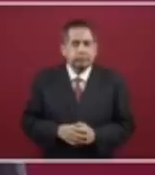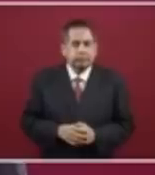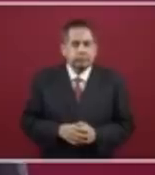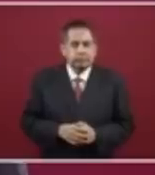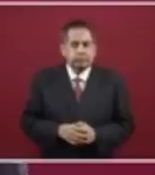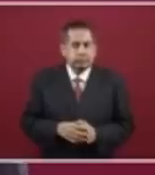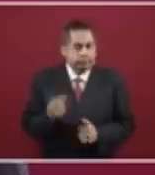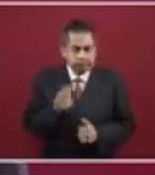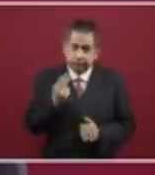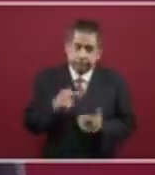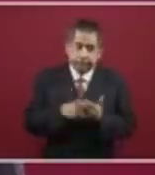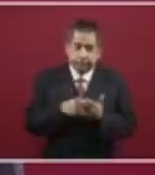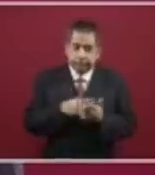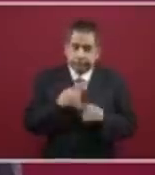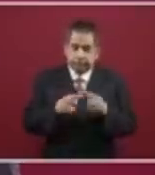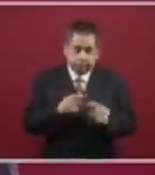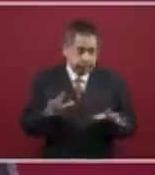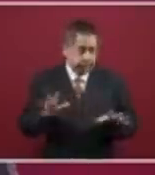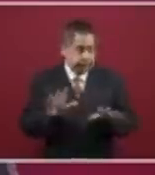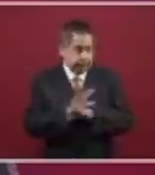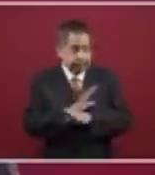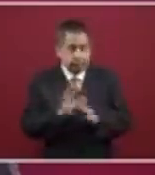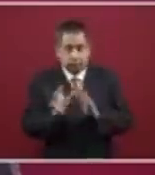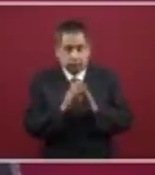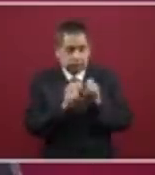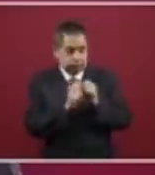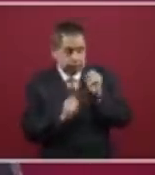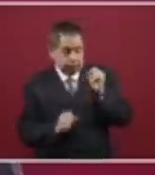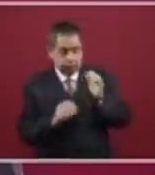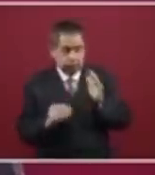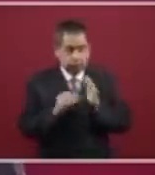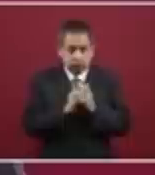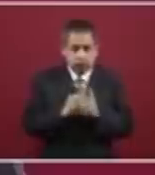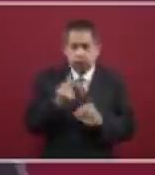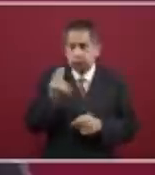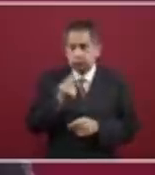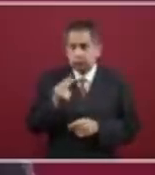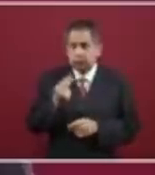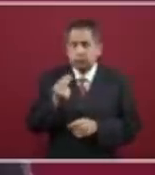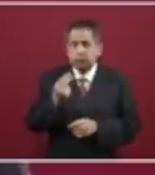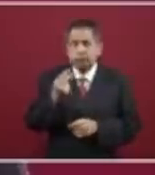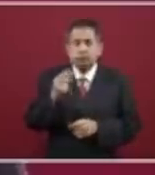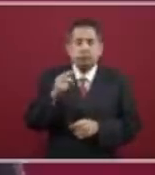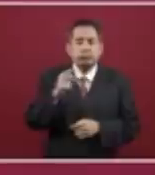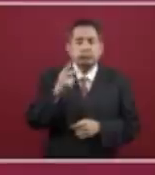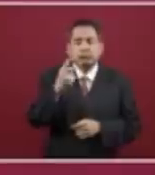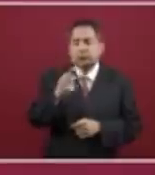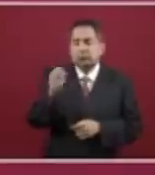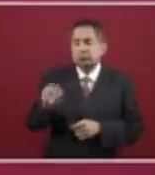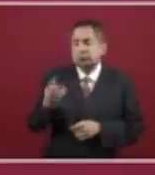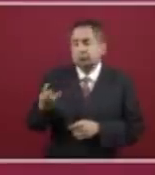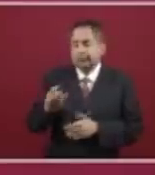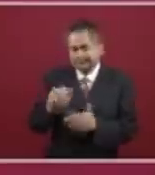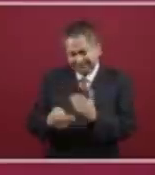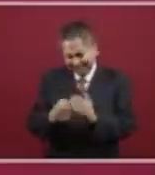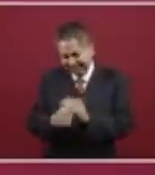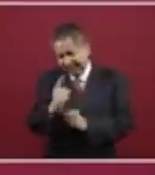que requiere la aprobación de la reforma en el Senado. Faltó un